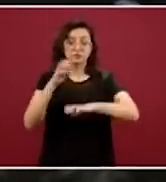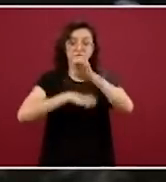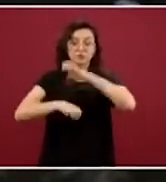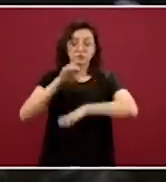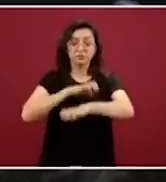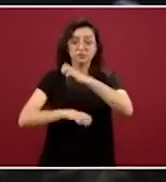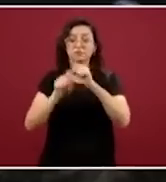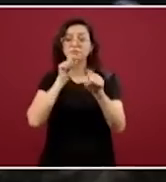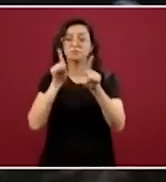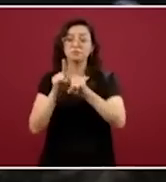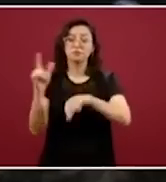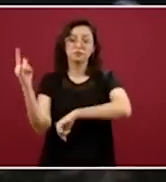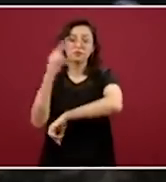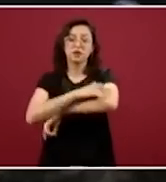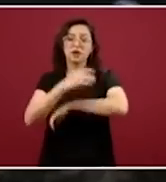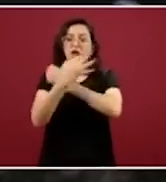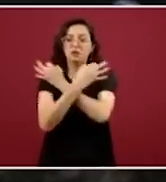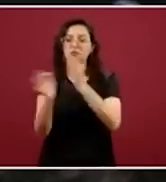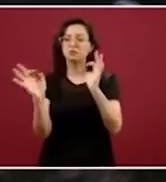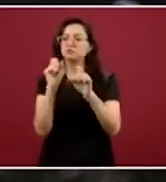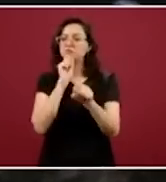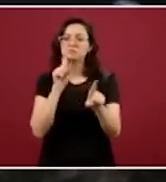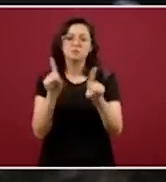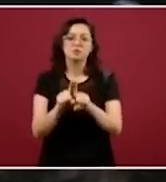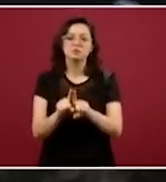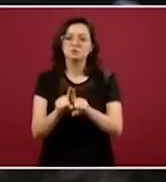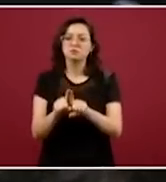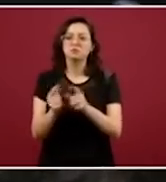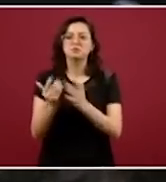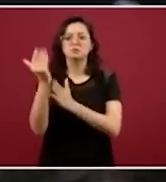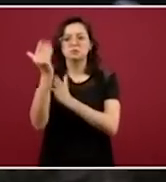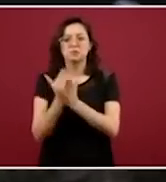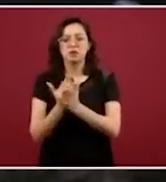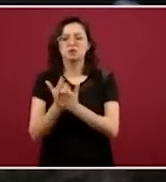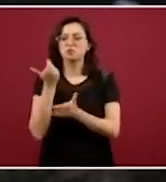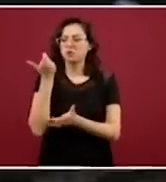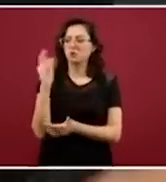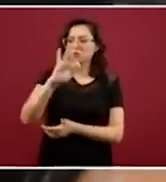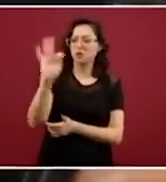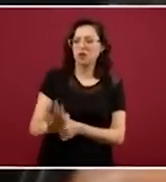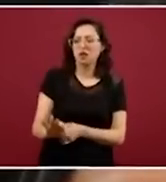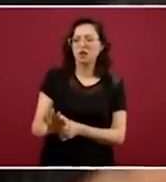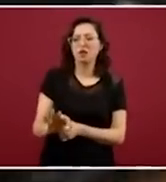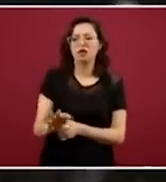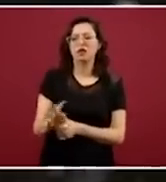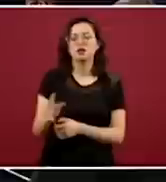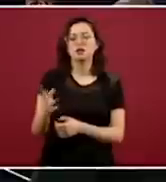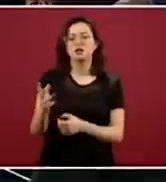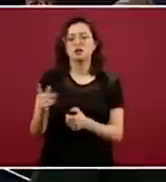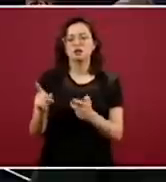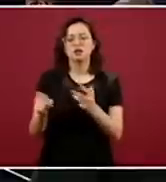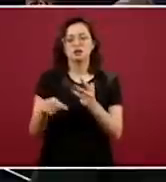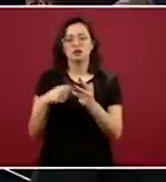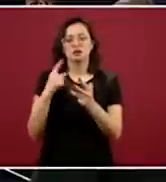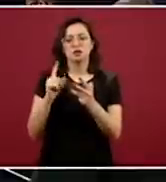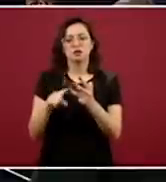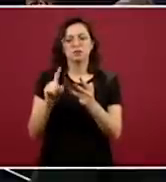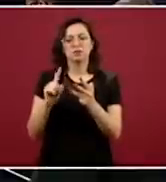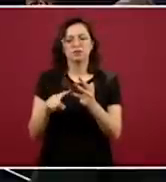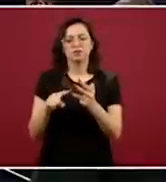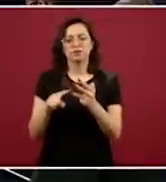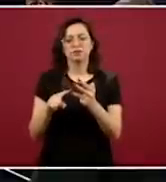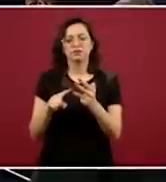con las aerolíneas, que han anunciado también ya bajo de costos, etcétera. Y también